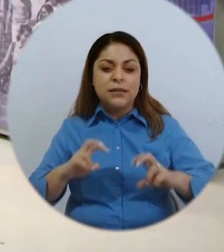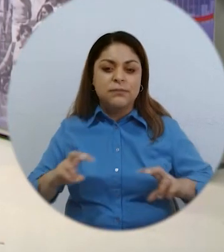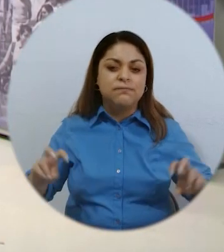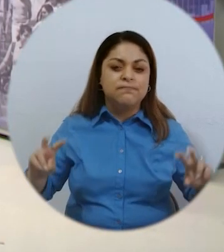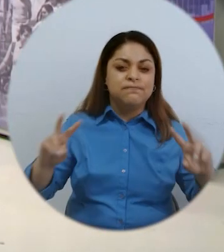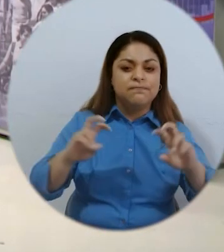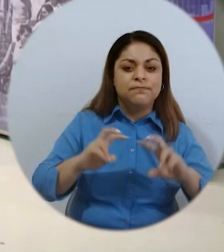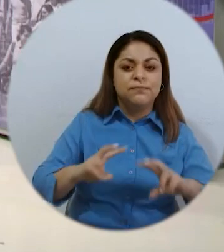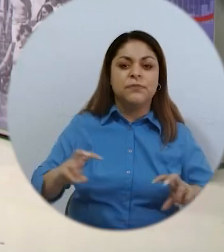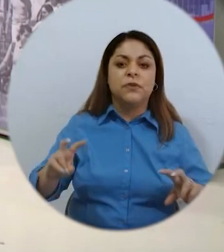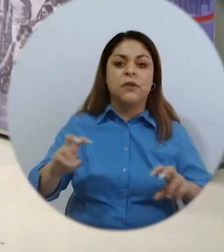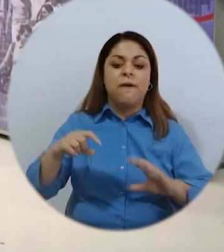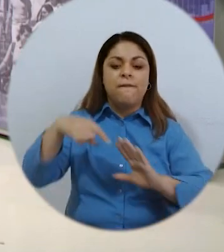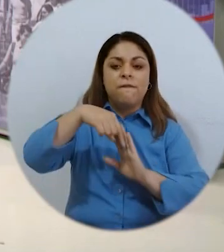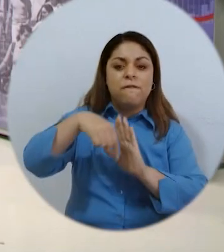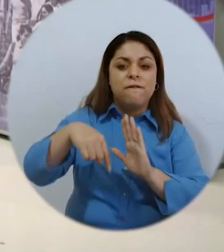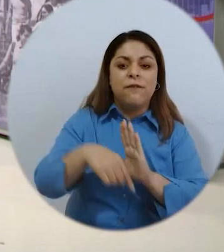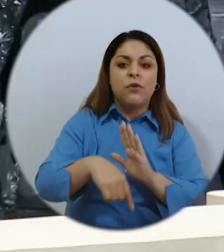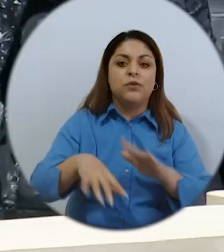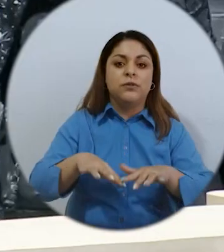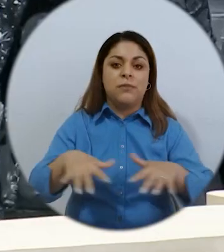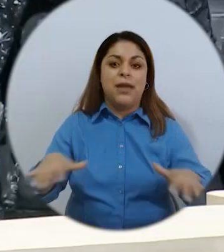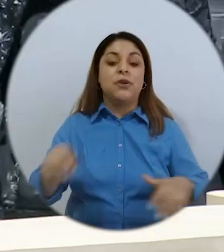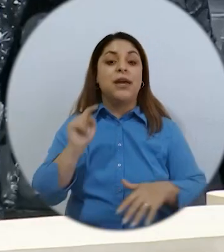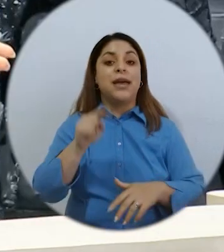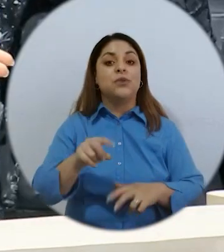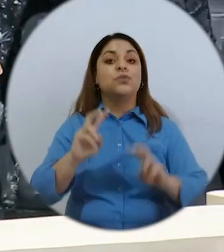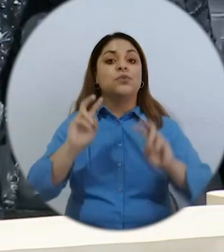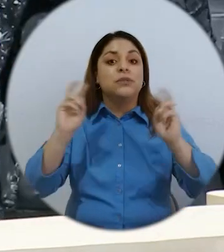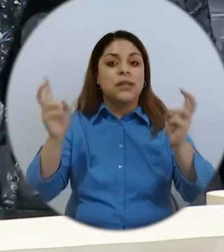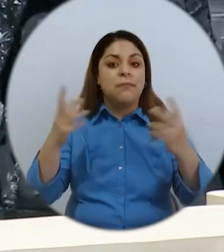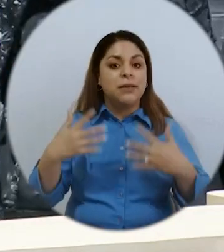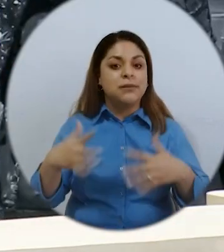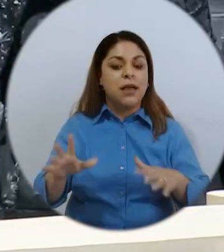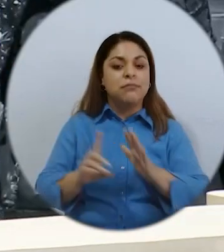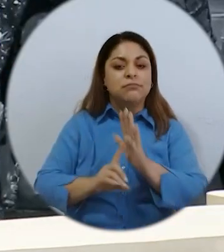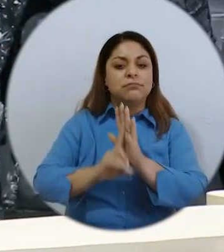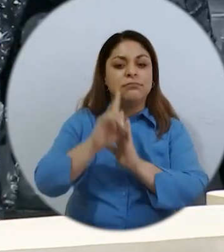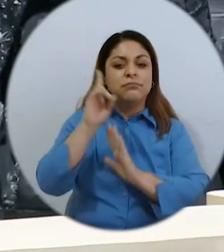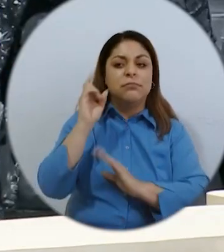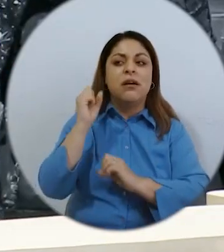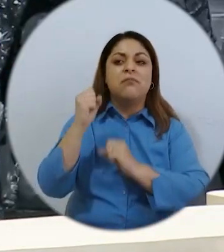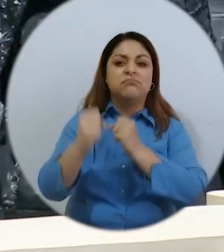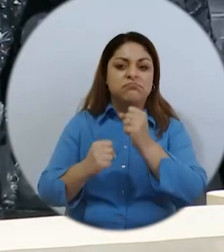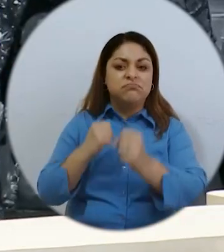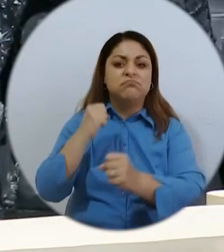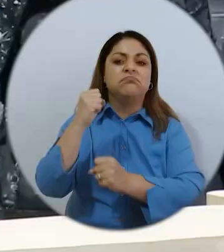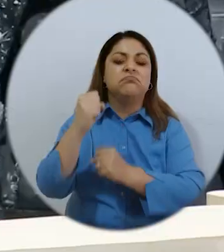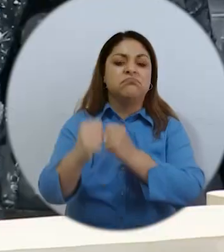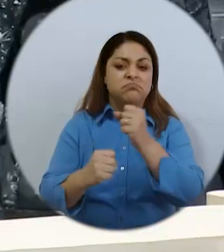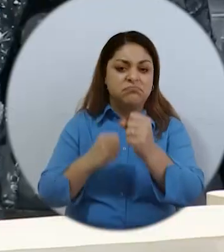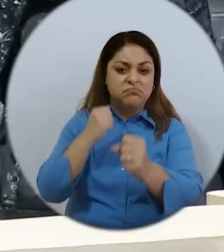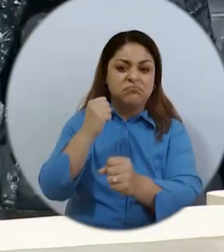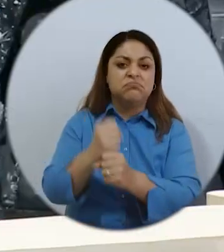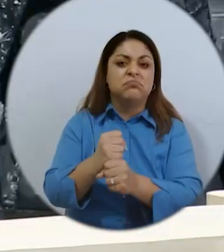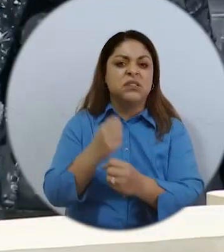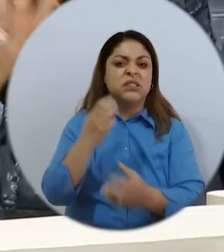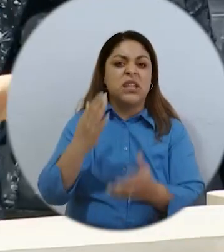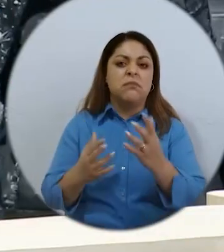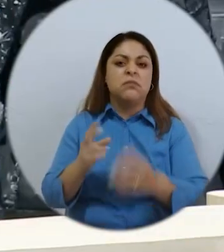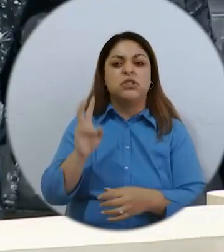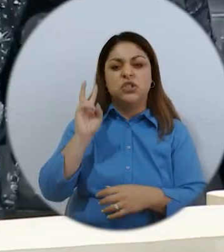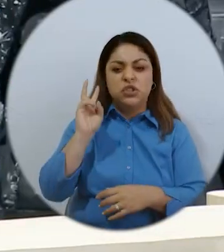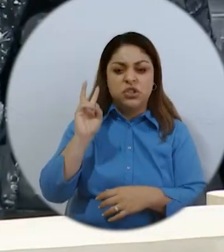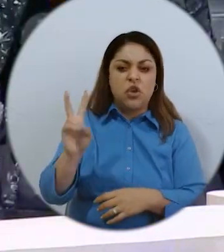de la exploración y la explotación de los fondos marinos, que es un tema que se ha desarrollado ya durante varios años,